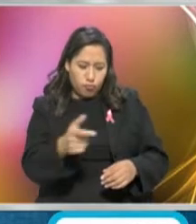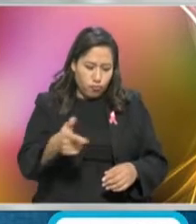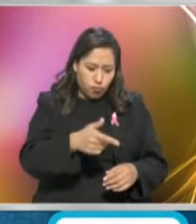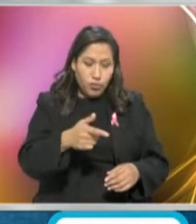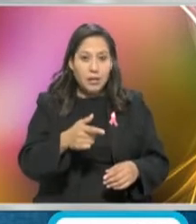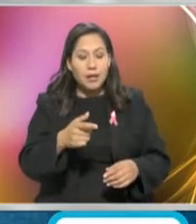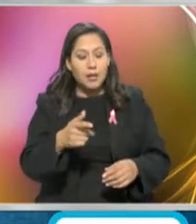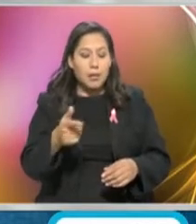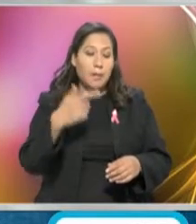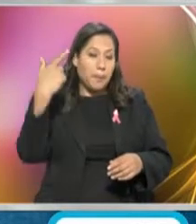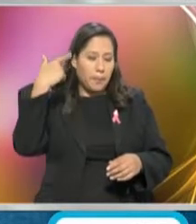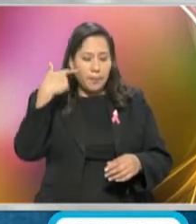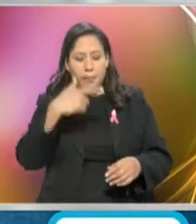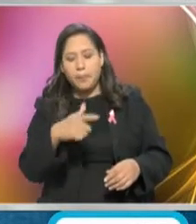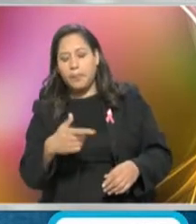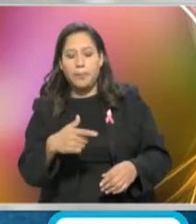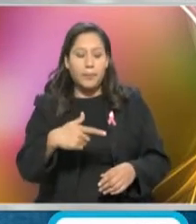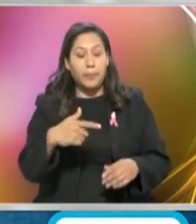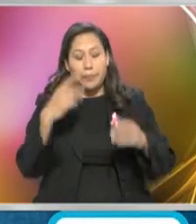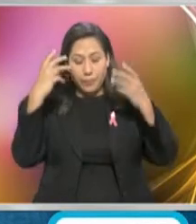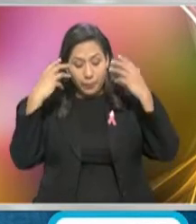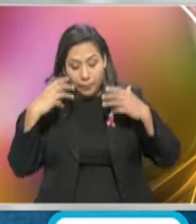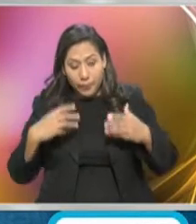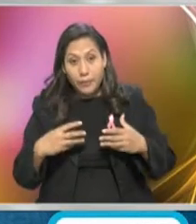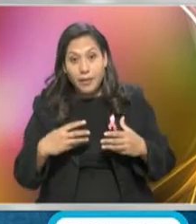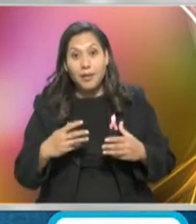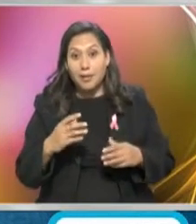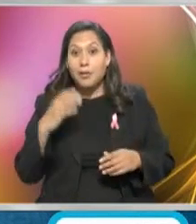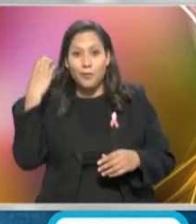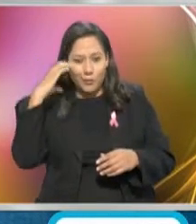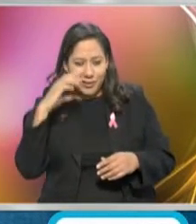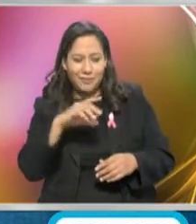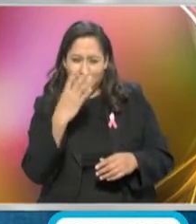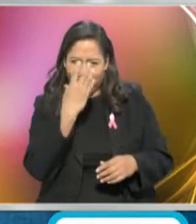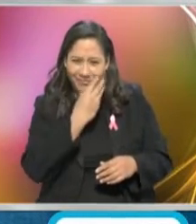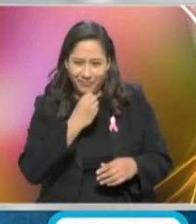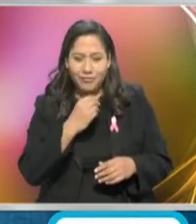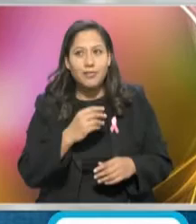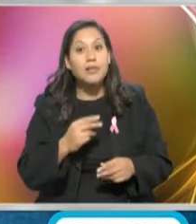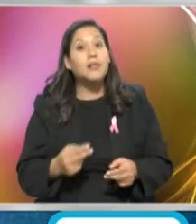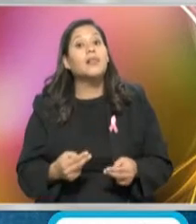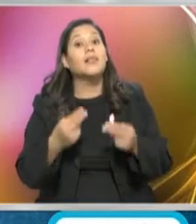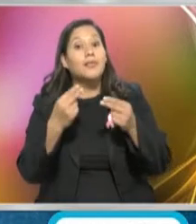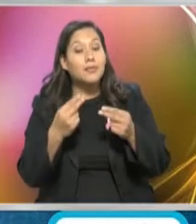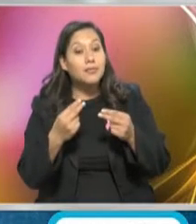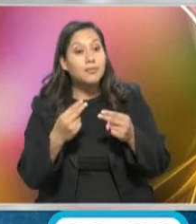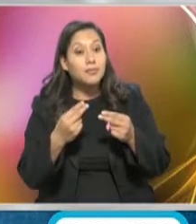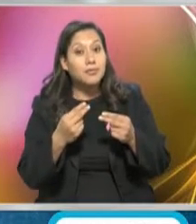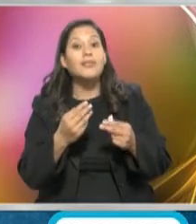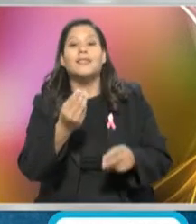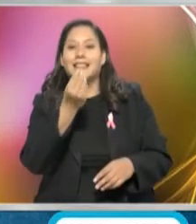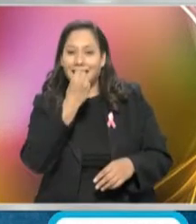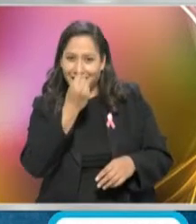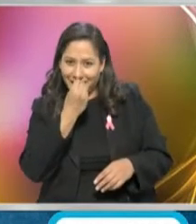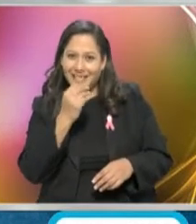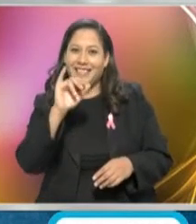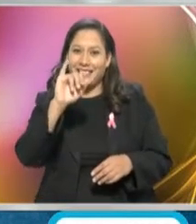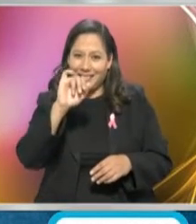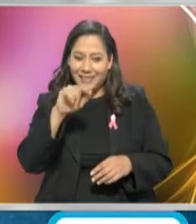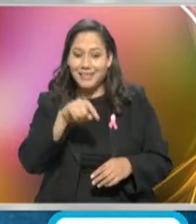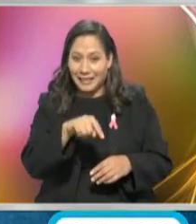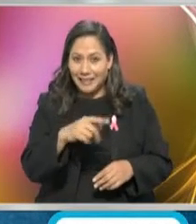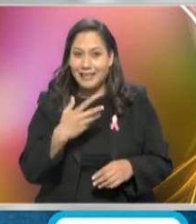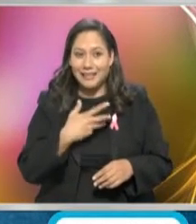pistola, los dejan muy coquetos. Pero ¿qué otro negocio salió ahí? ¿El alimento? El alimento.